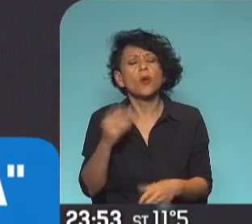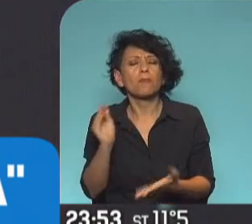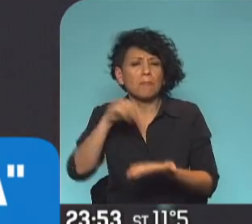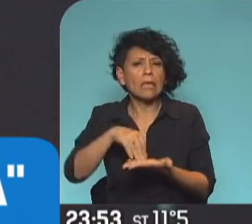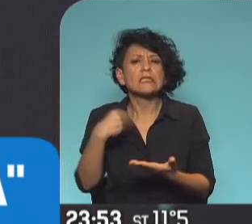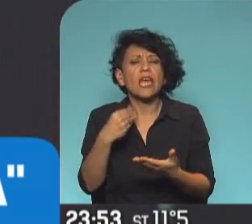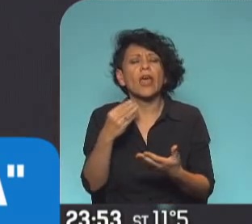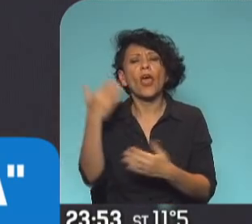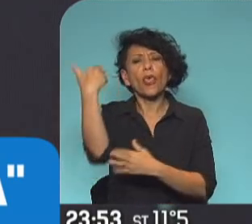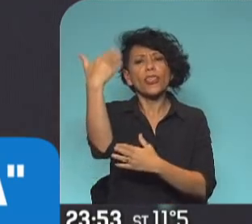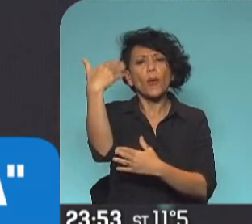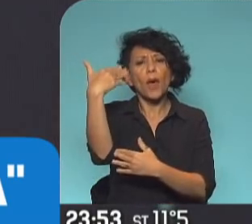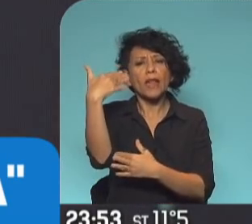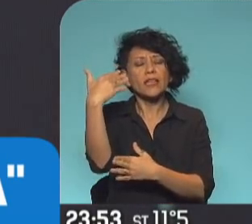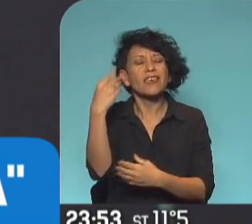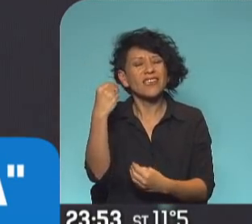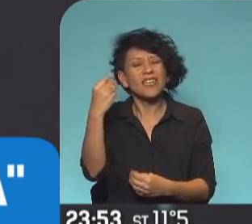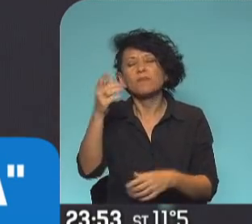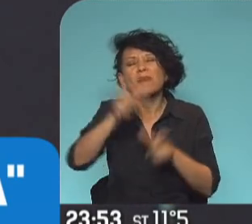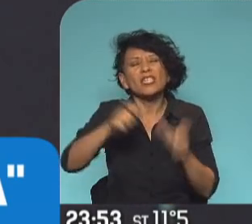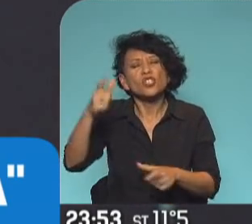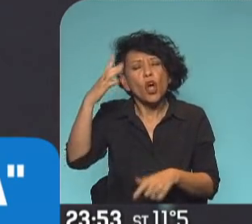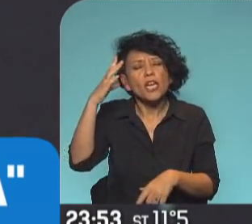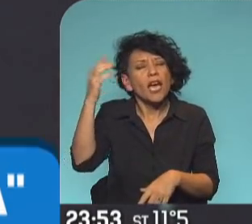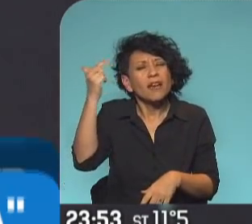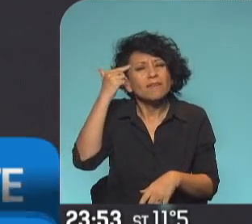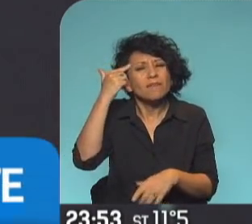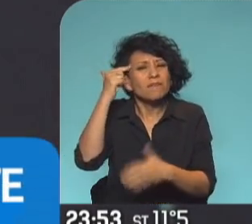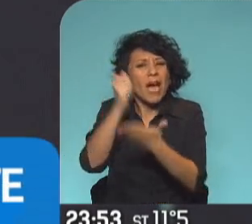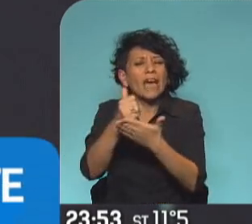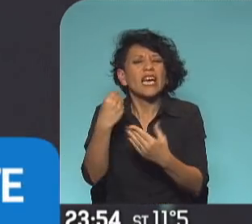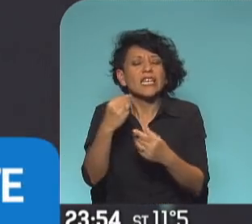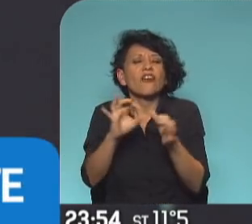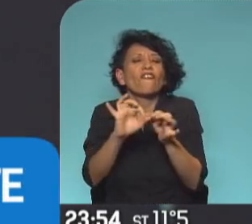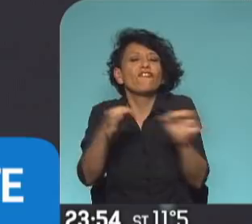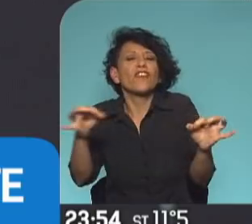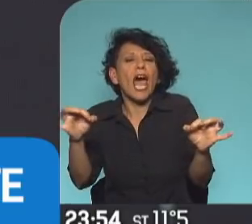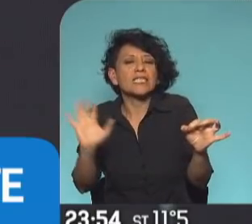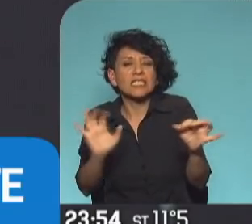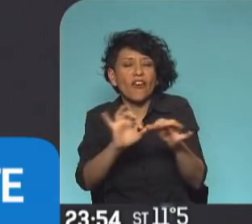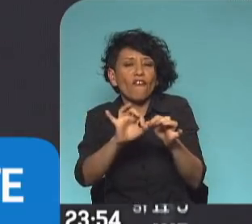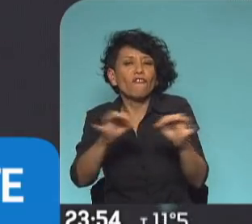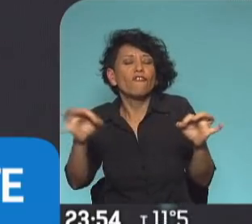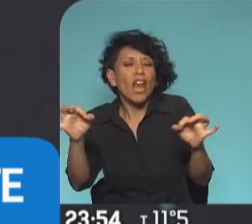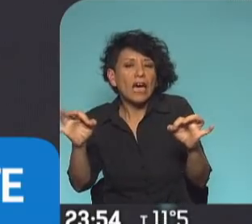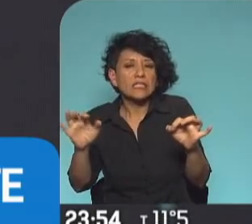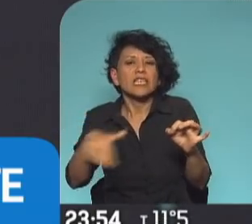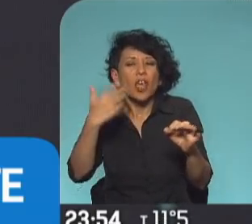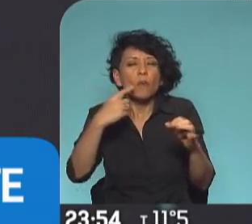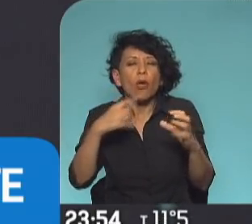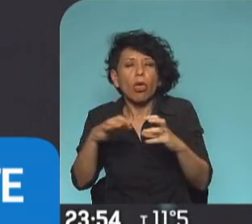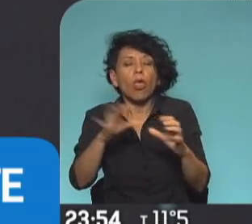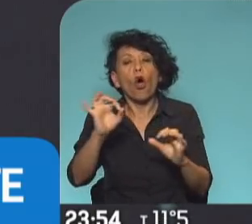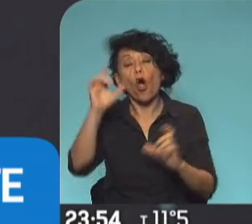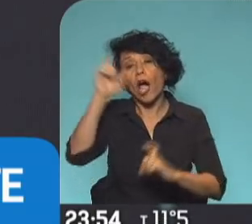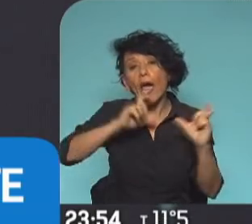que quedan son en el recuerdo de la gente, quedan esas frases que marcaron quizás la discusión post-debate, algunos